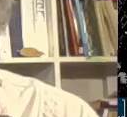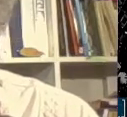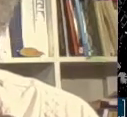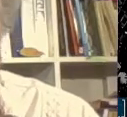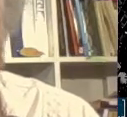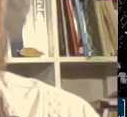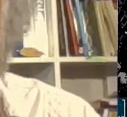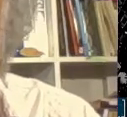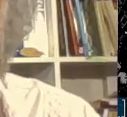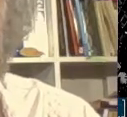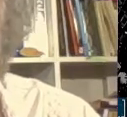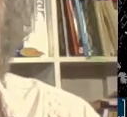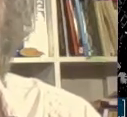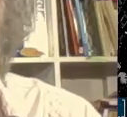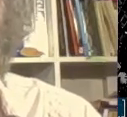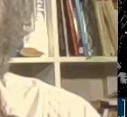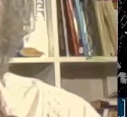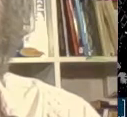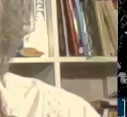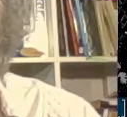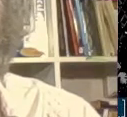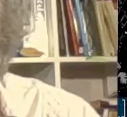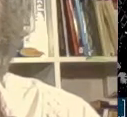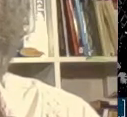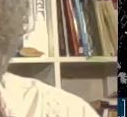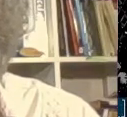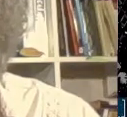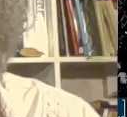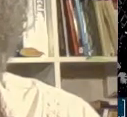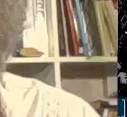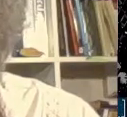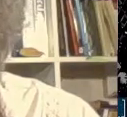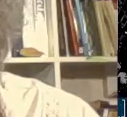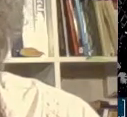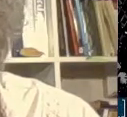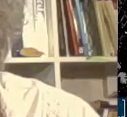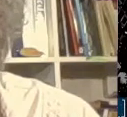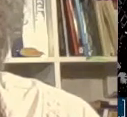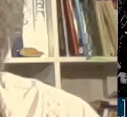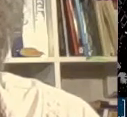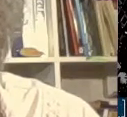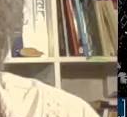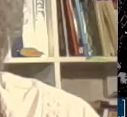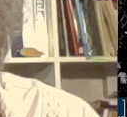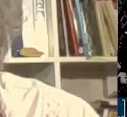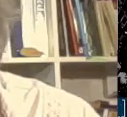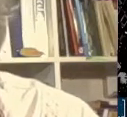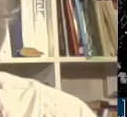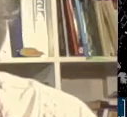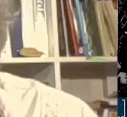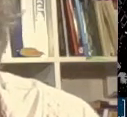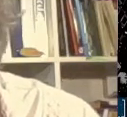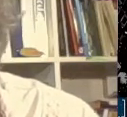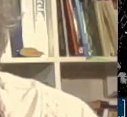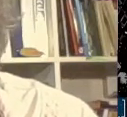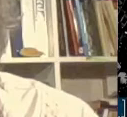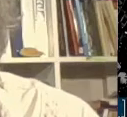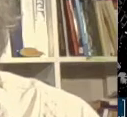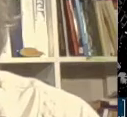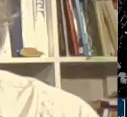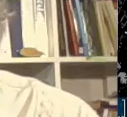Luis González Capitán. Y resulta que hay otro homónimo mío, entonces cuando vayan ahí pues no van a encontrarme a mí, van a encontrar a mi